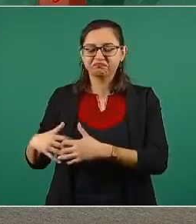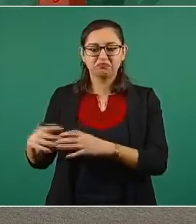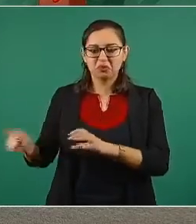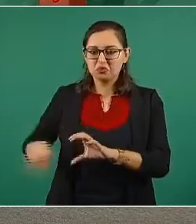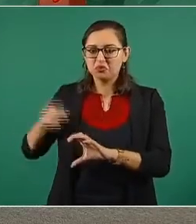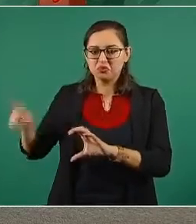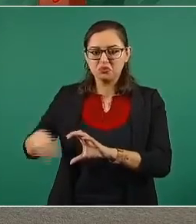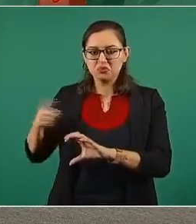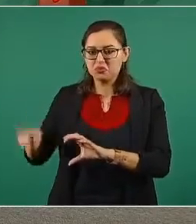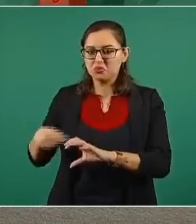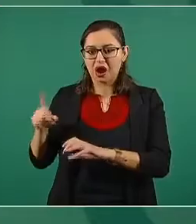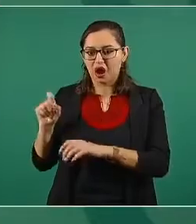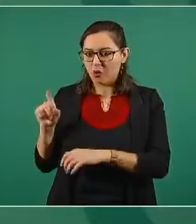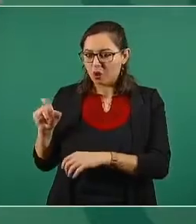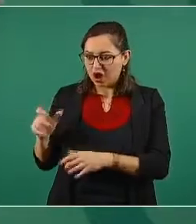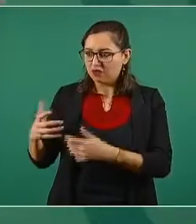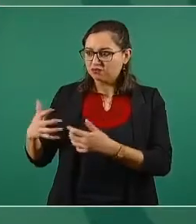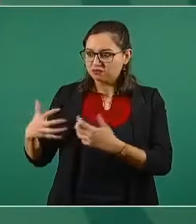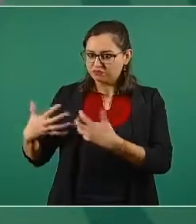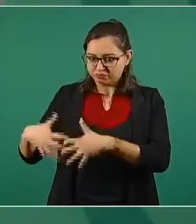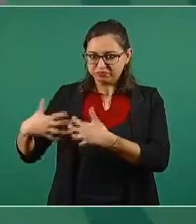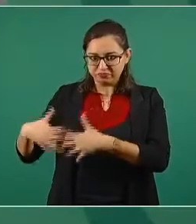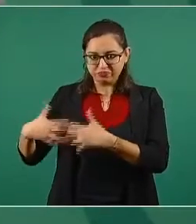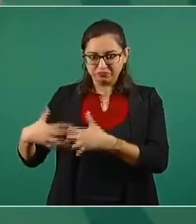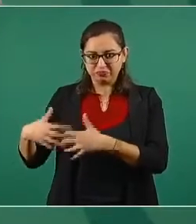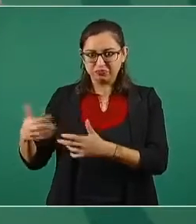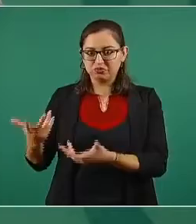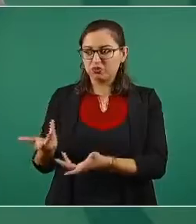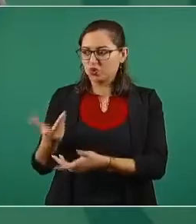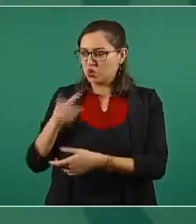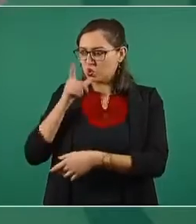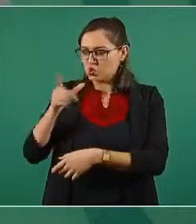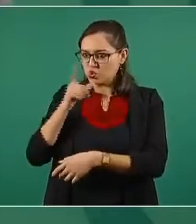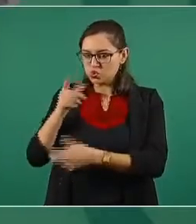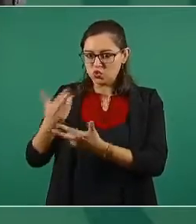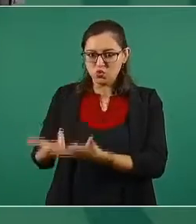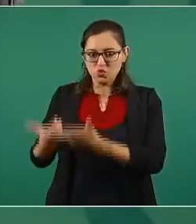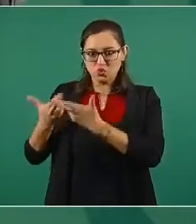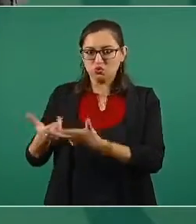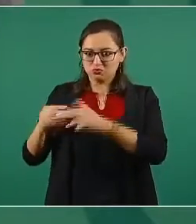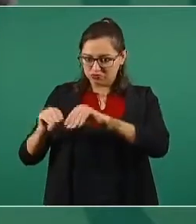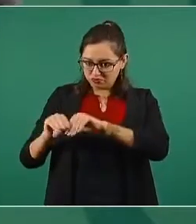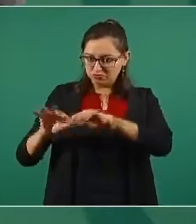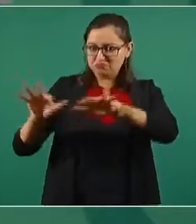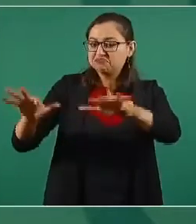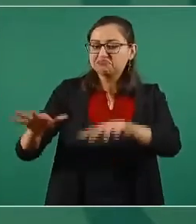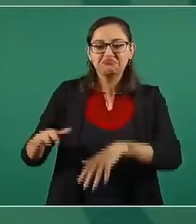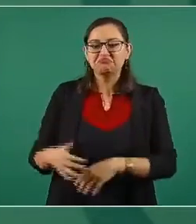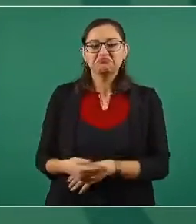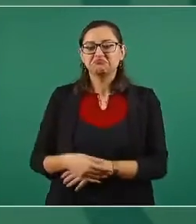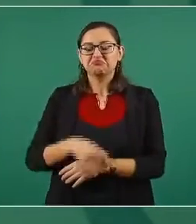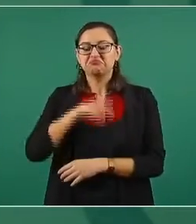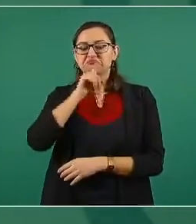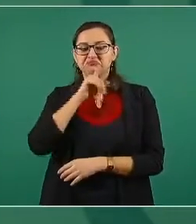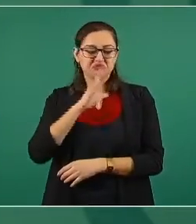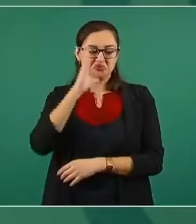generar energía, no les permitían subir lo que llaman el despacho a la red.